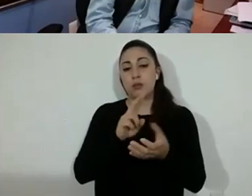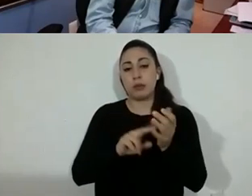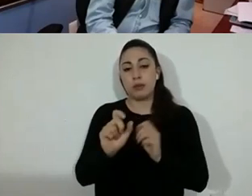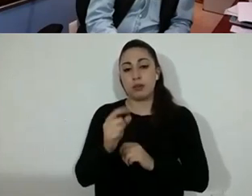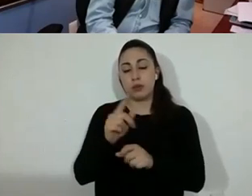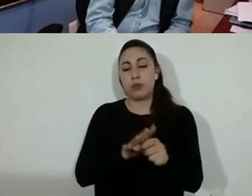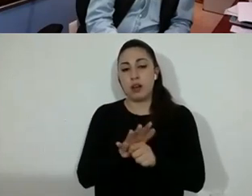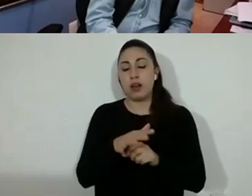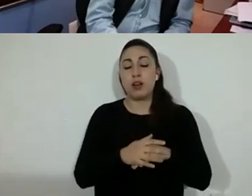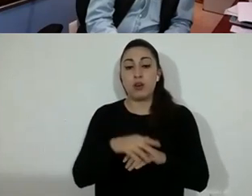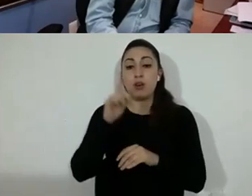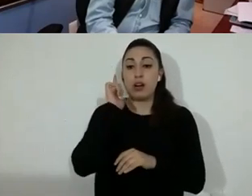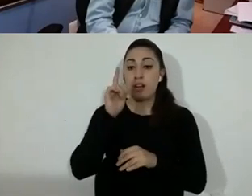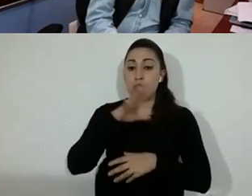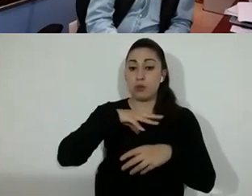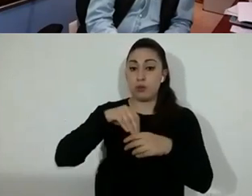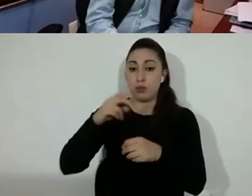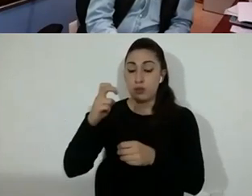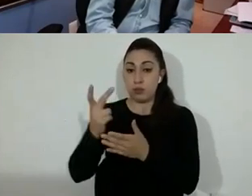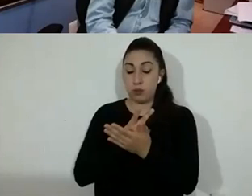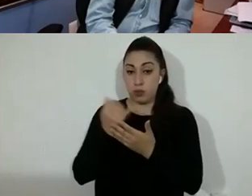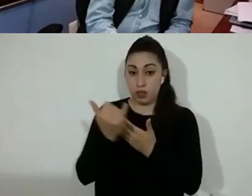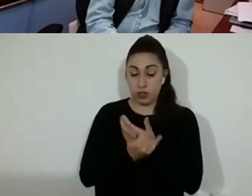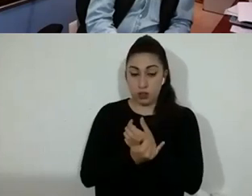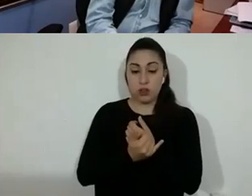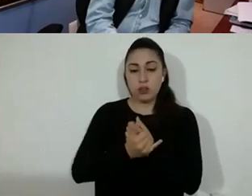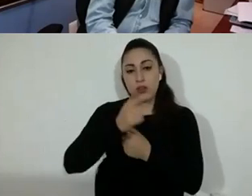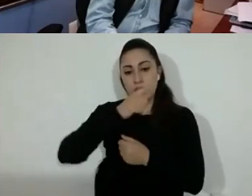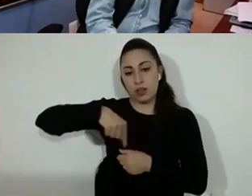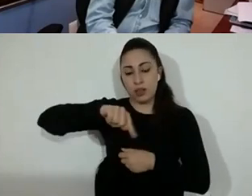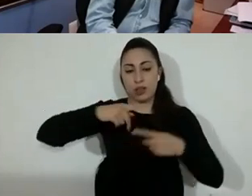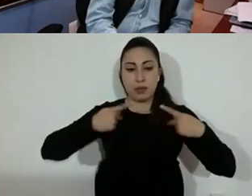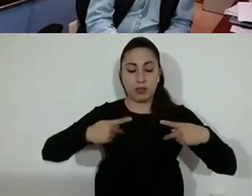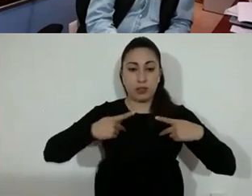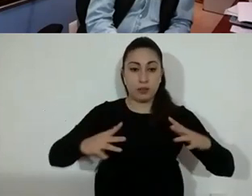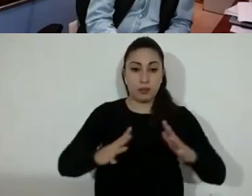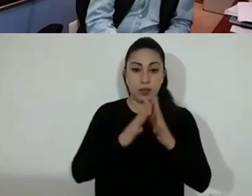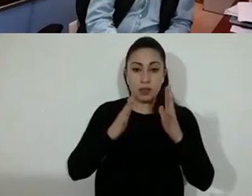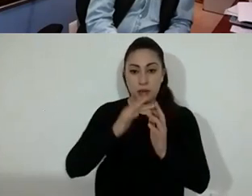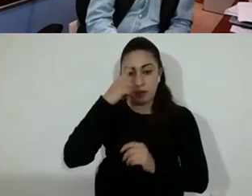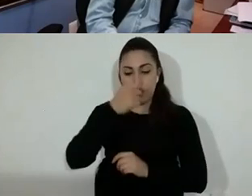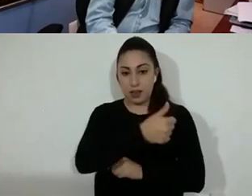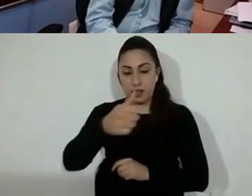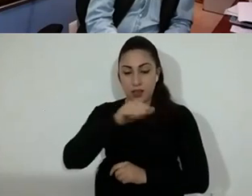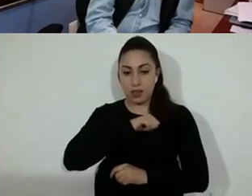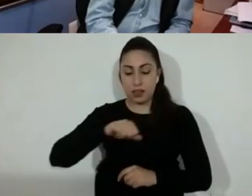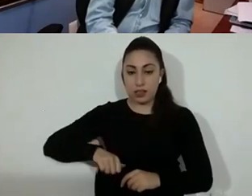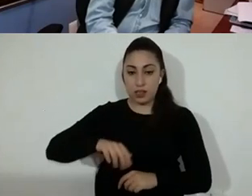ojalá que estos proyectos de participación comunitaria se